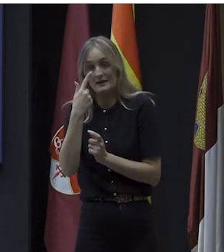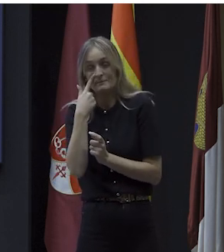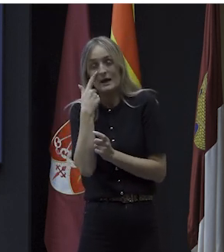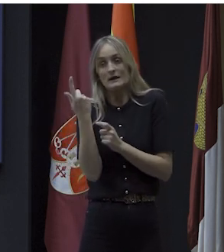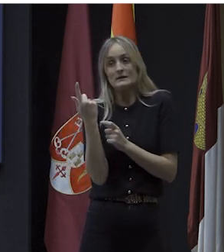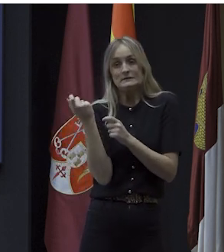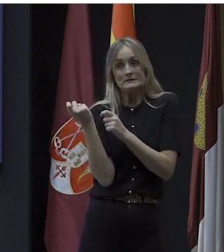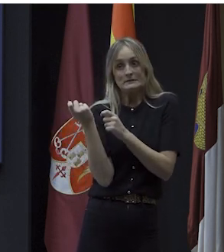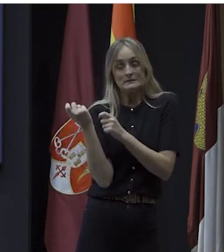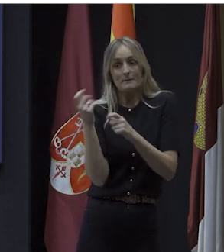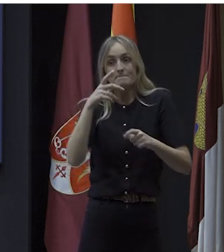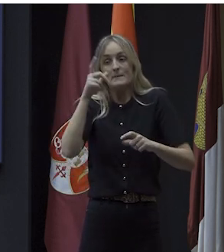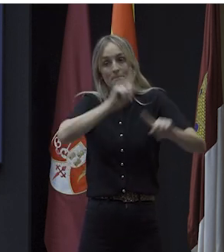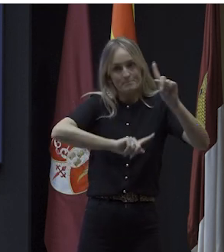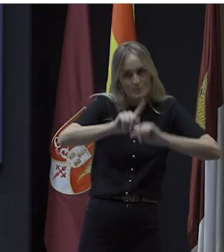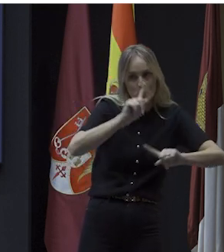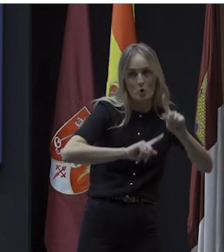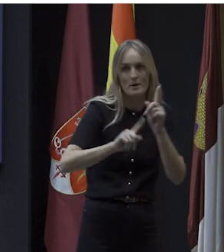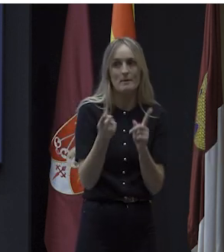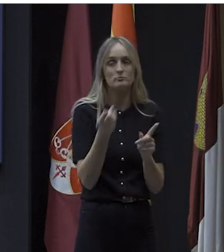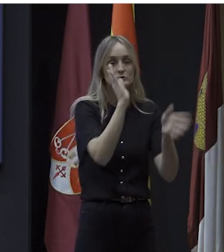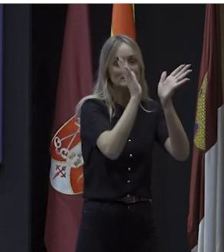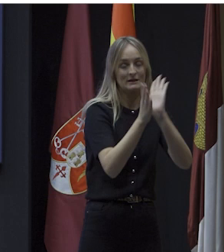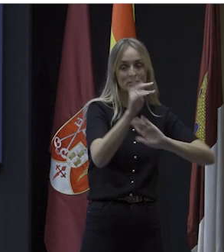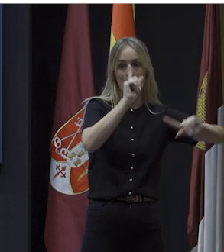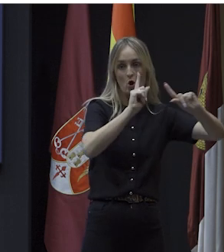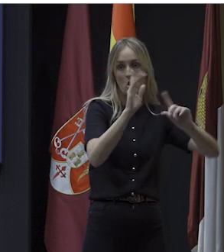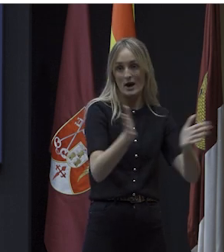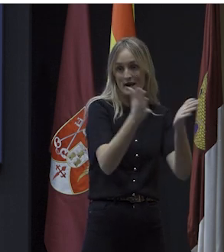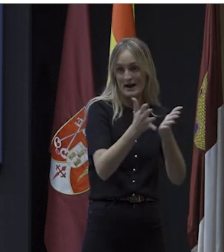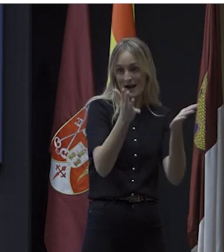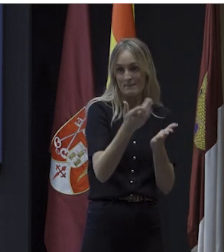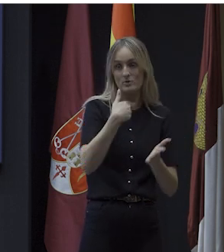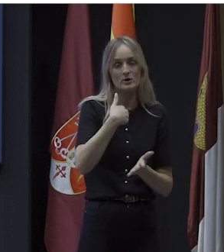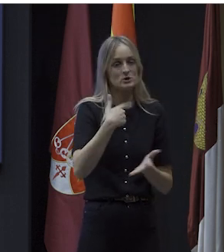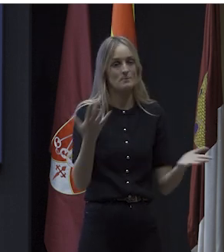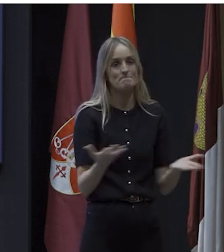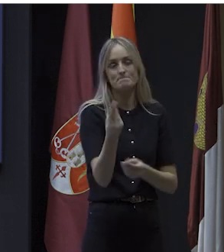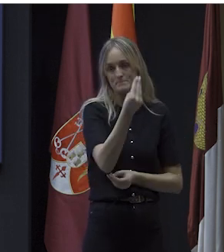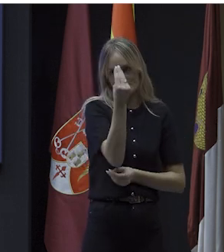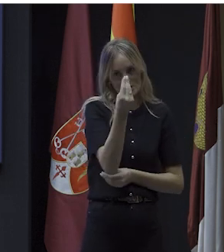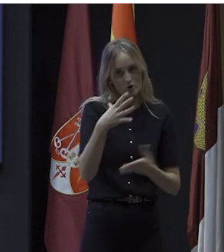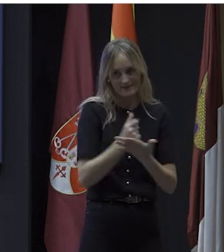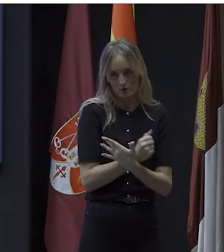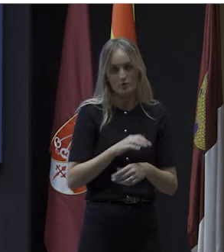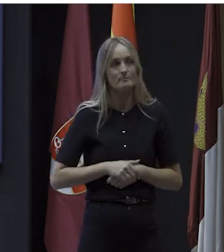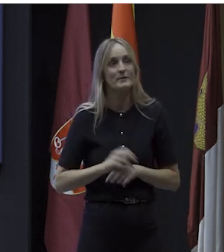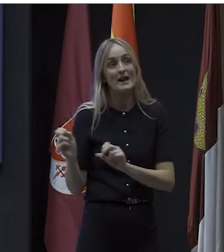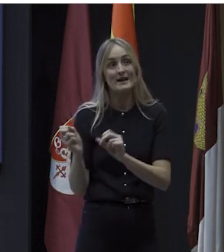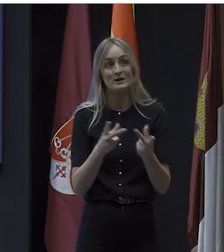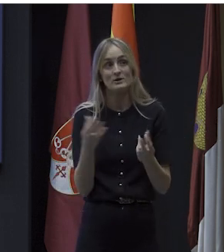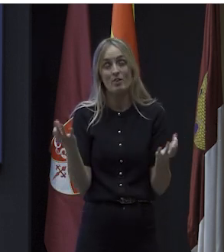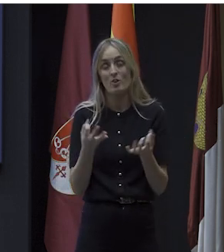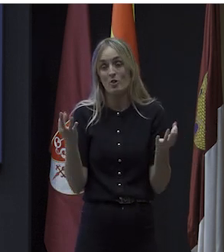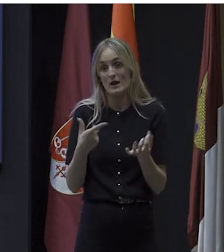pudiera darle un tratamiento rápido. Eso quizás era la parte más efectiva de todo. Y el resultado de todo esto es que, de repente, por los